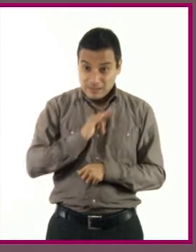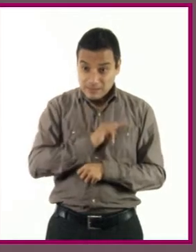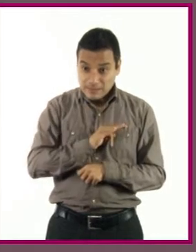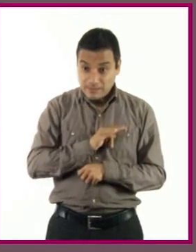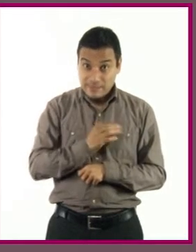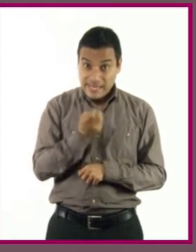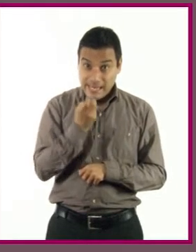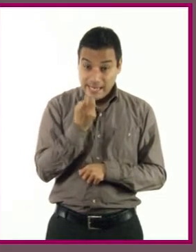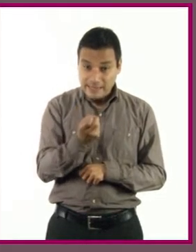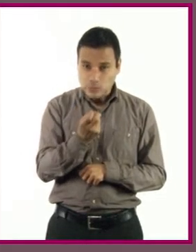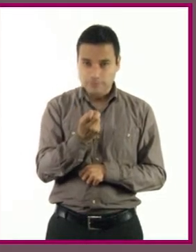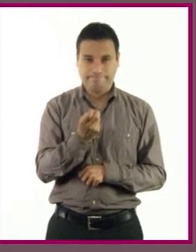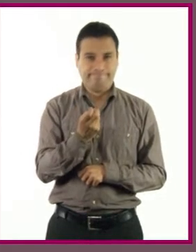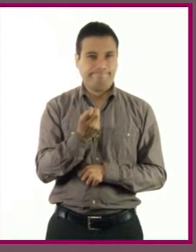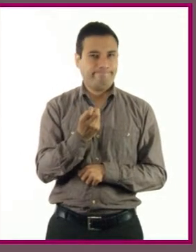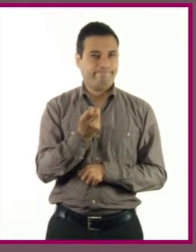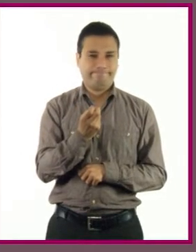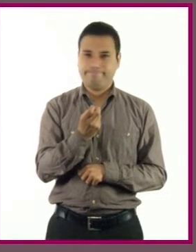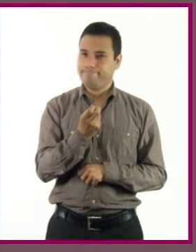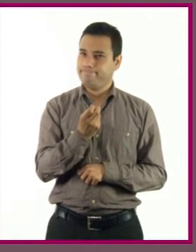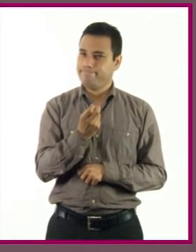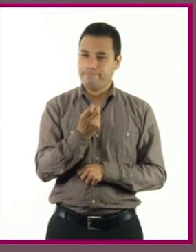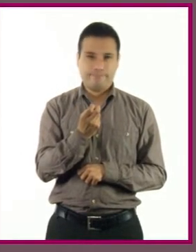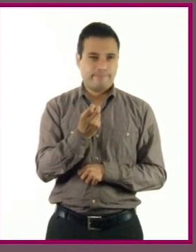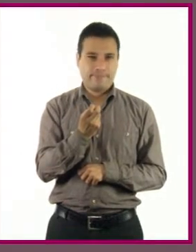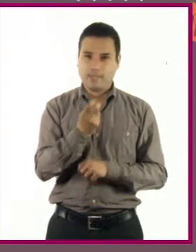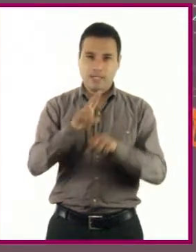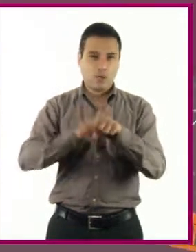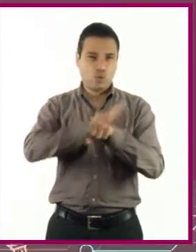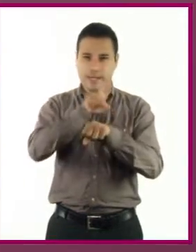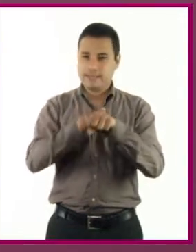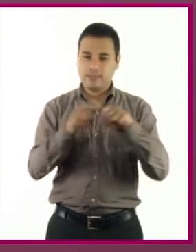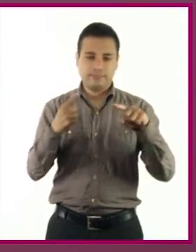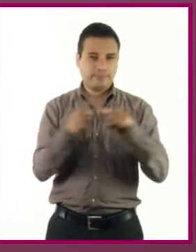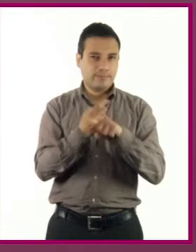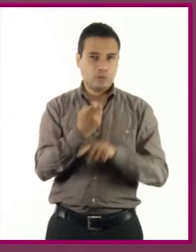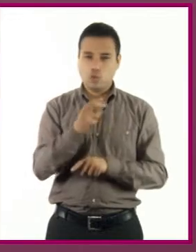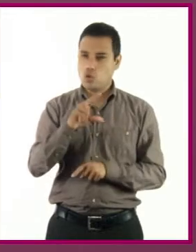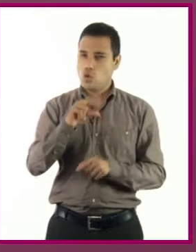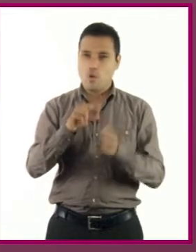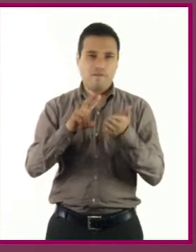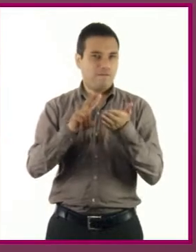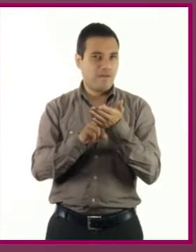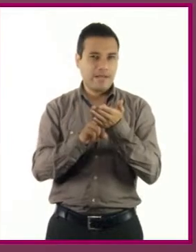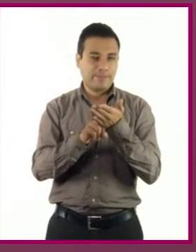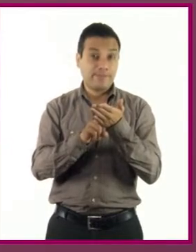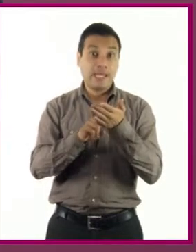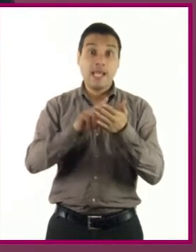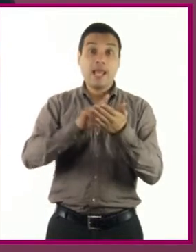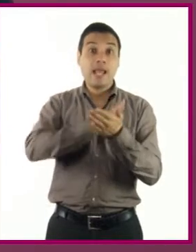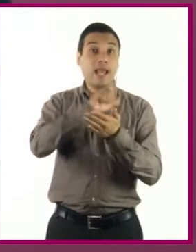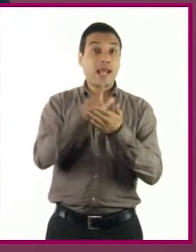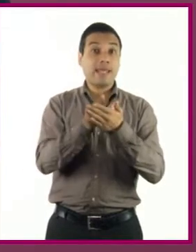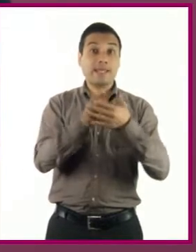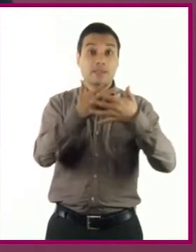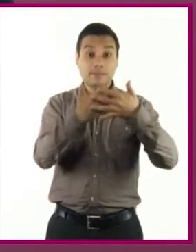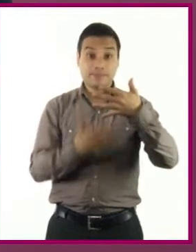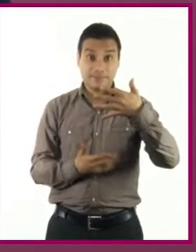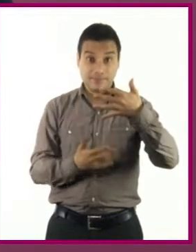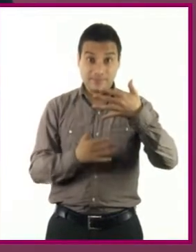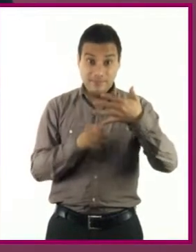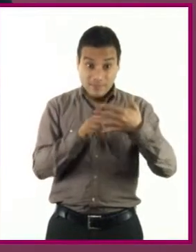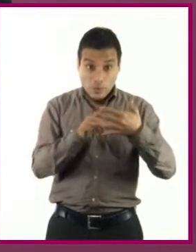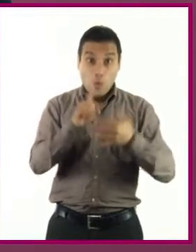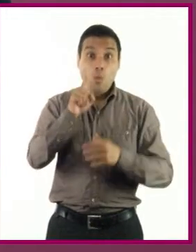contrarias al precepto de la naturaleza y no tienen validez. Que todas las leyes que impidan que la mujer ocupe en la